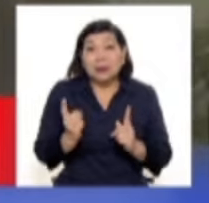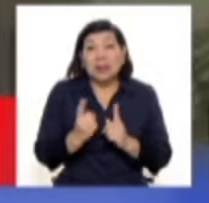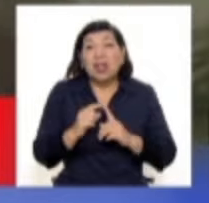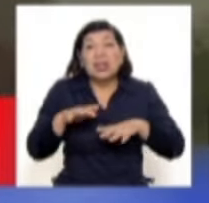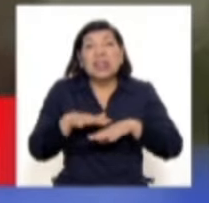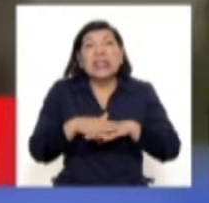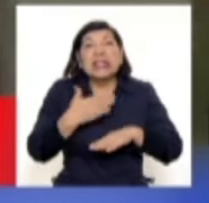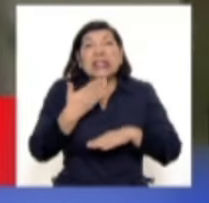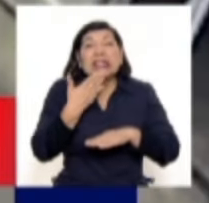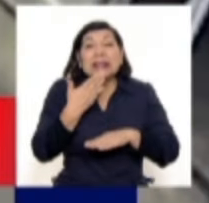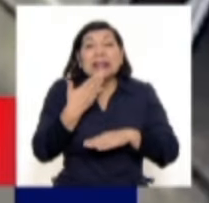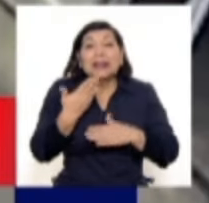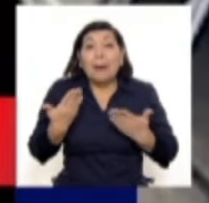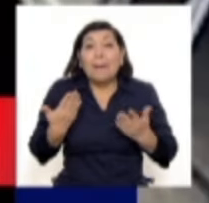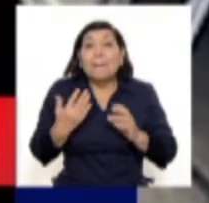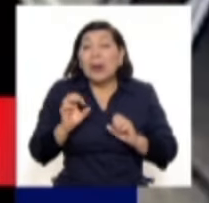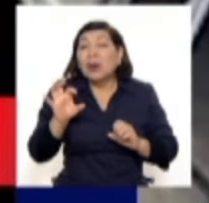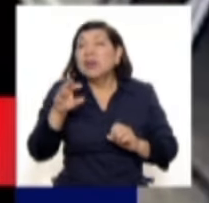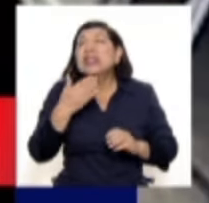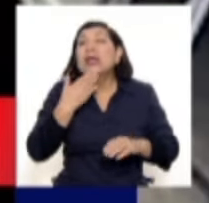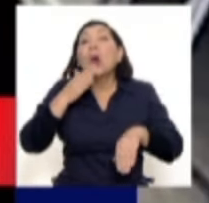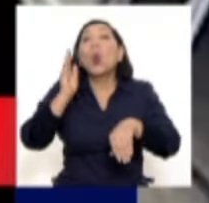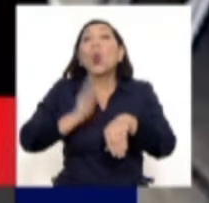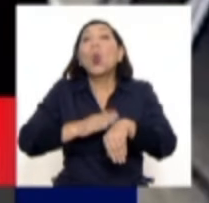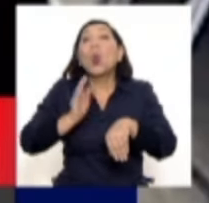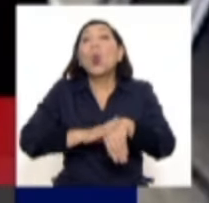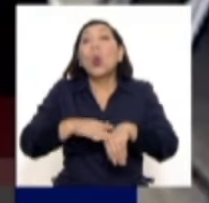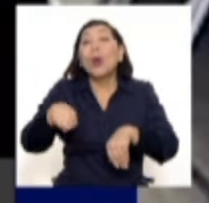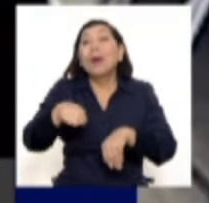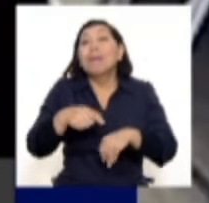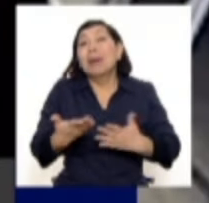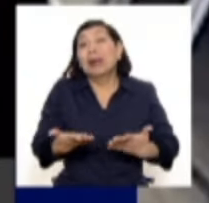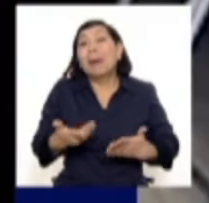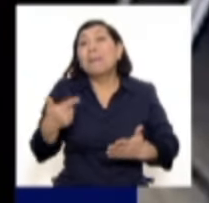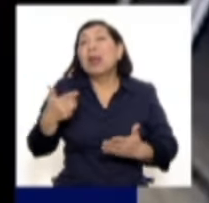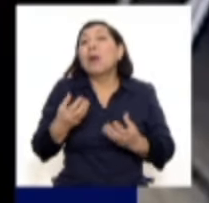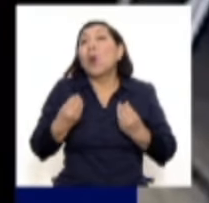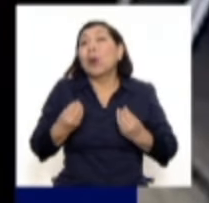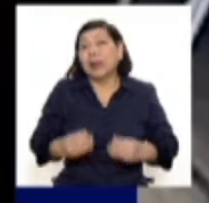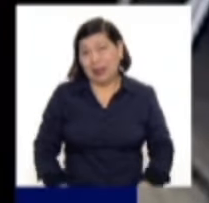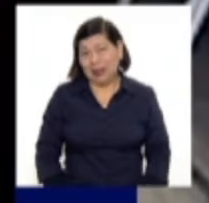encuentran investigando el caso para hallar a los responsables de este macabro asesinato.